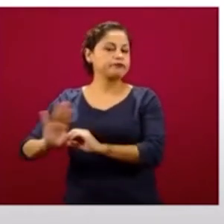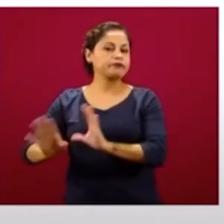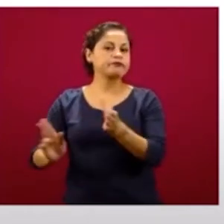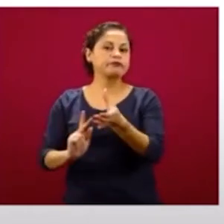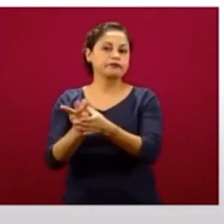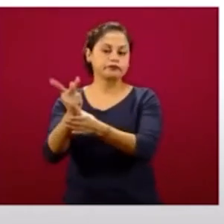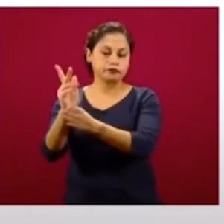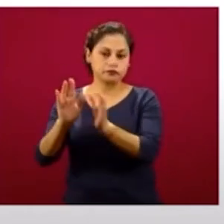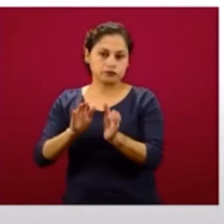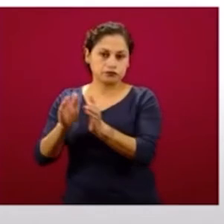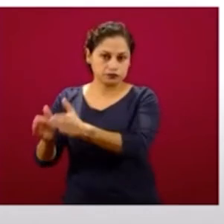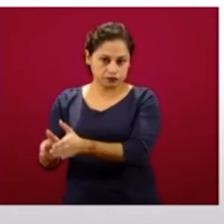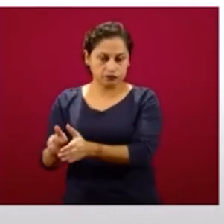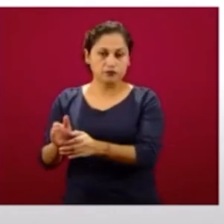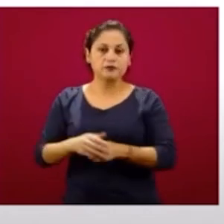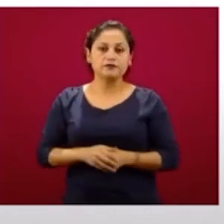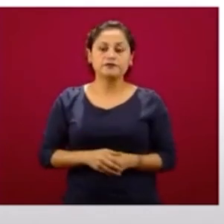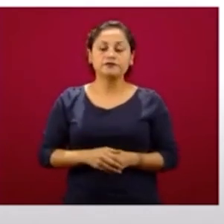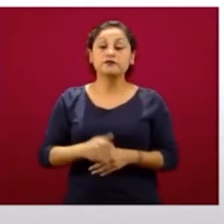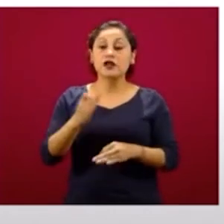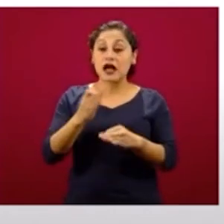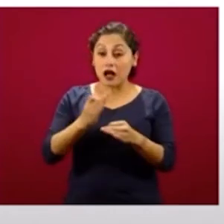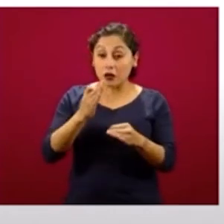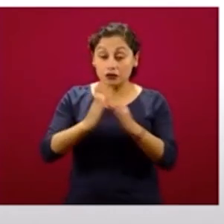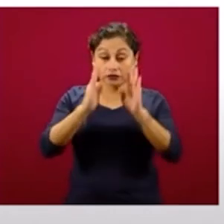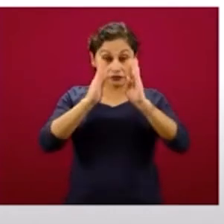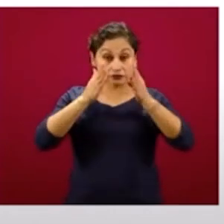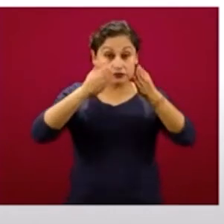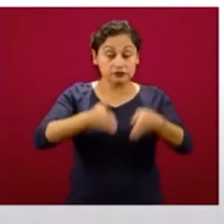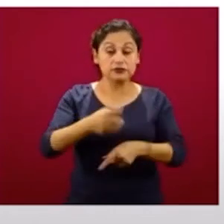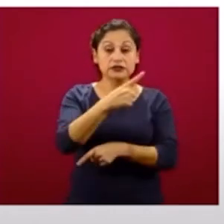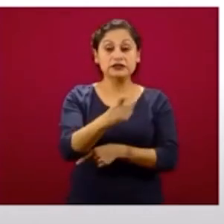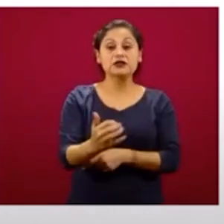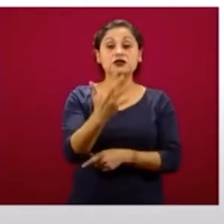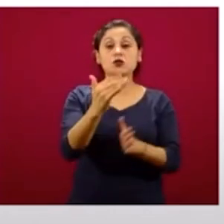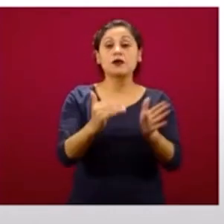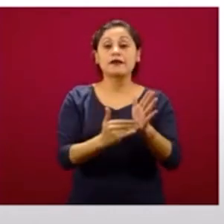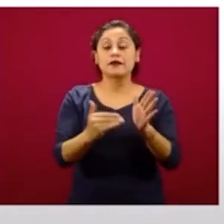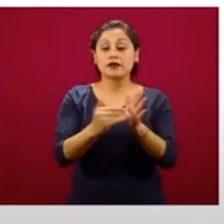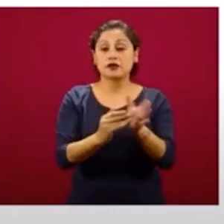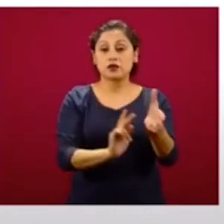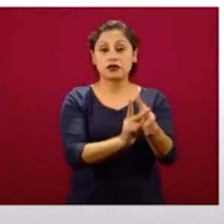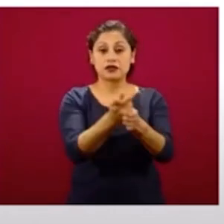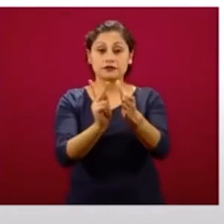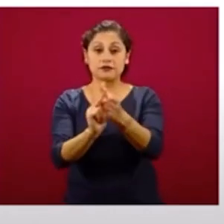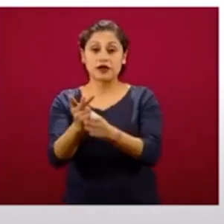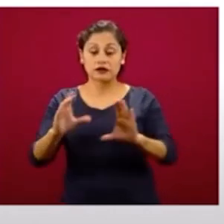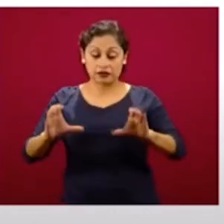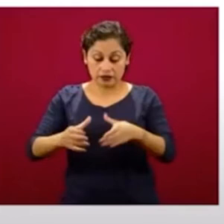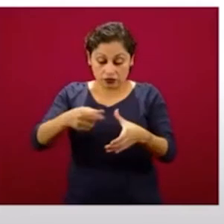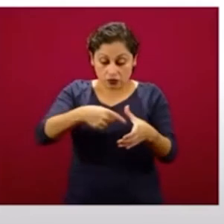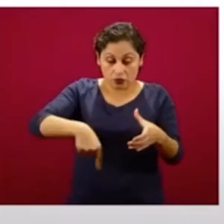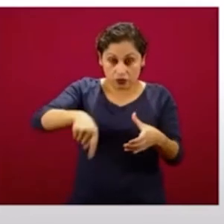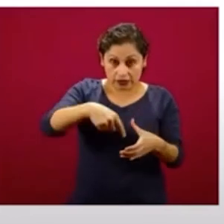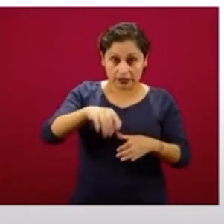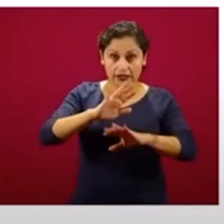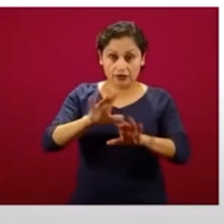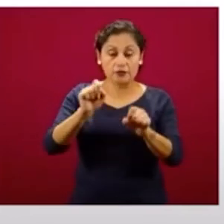estamos en el segundo ciclo de produciendo 150 millones de plantas en viveros comunitarios,